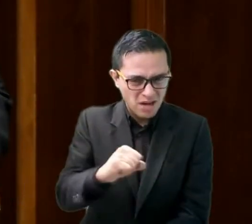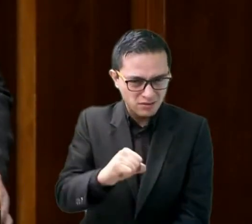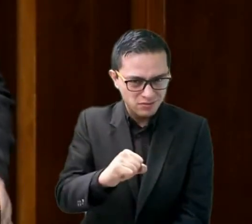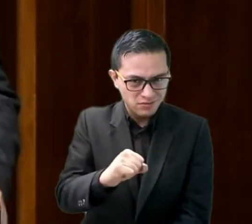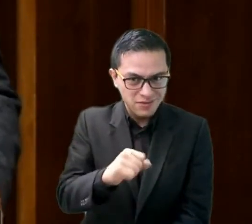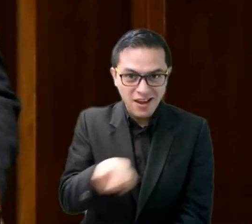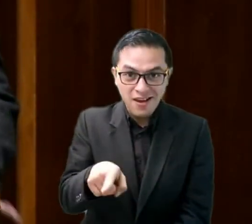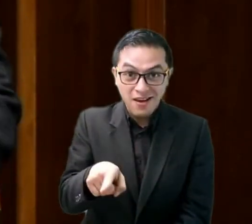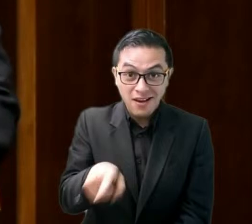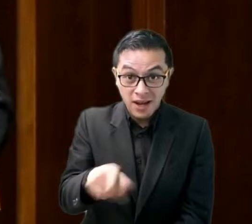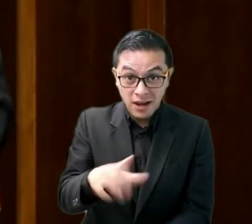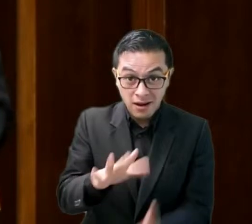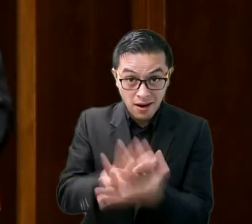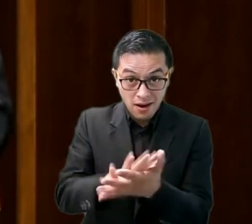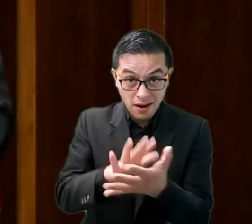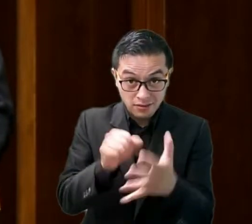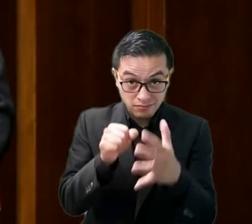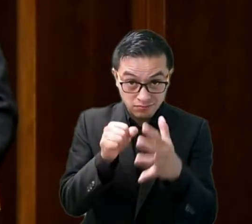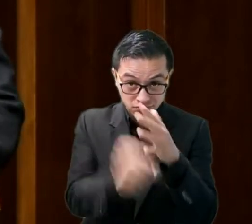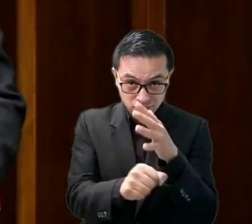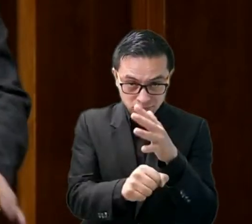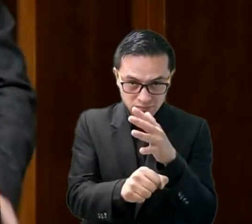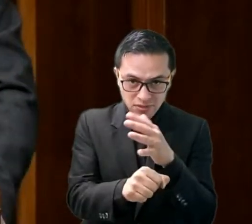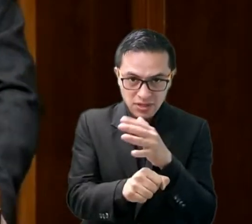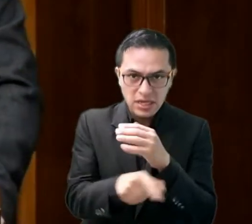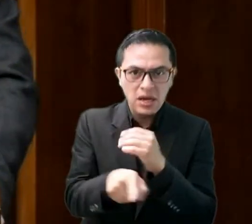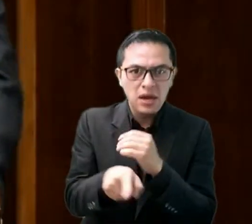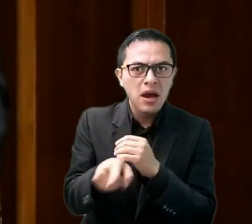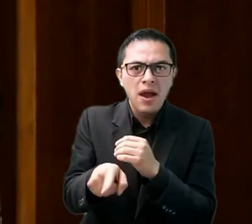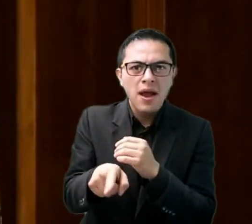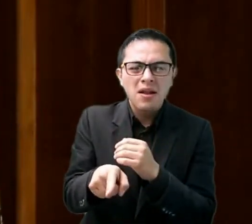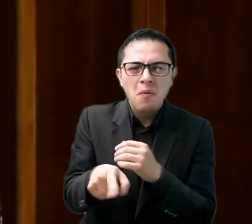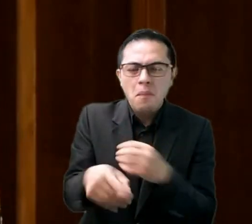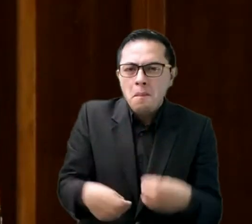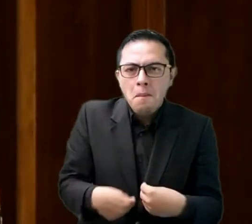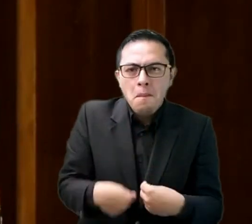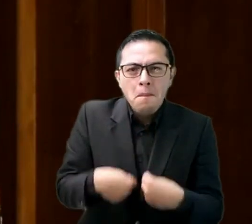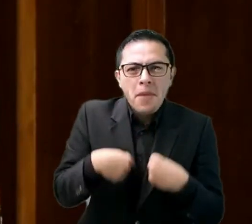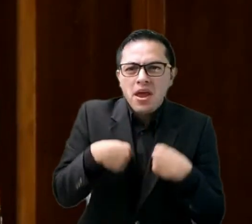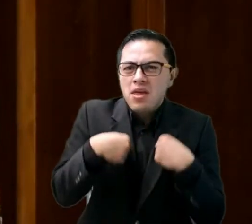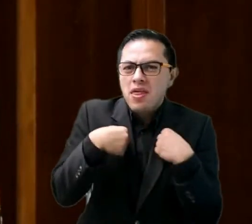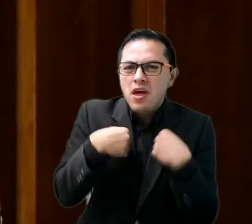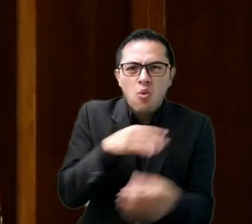encerrados, que han sido cometido un delito en toda su vida.